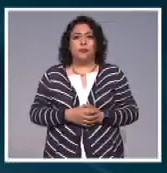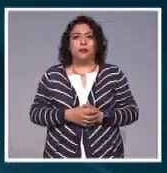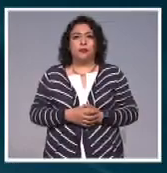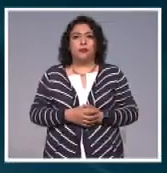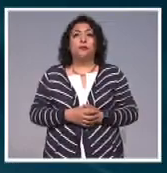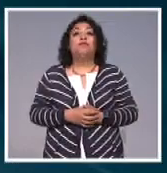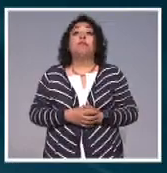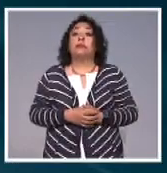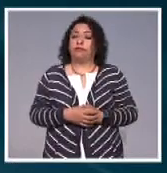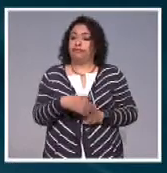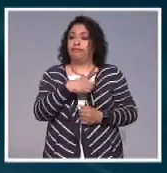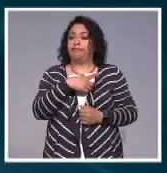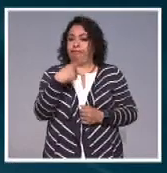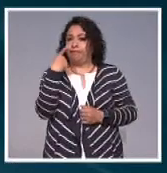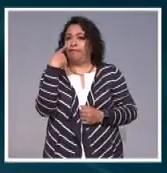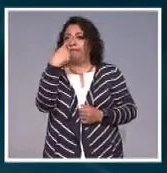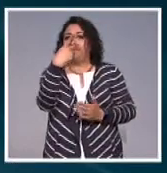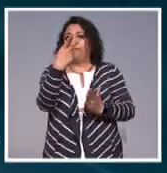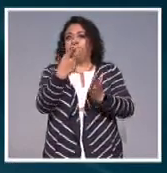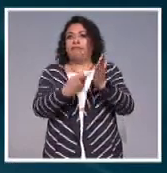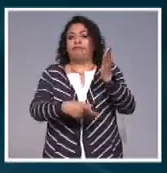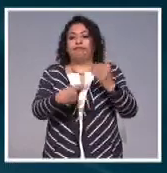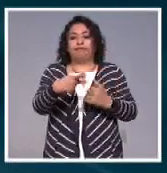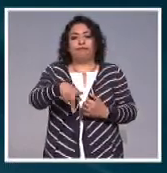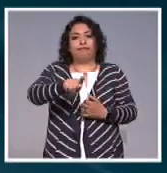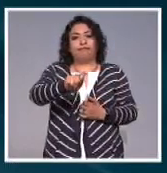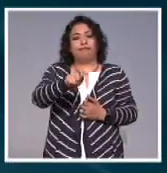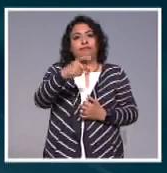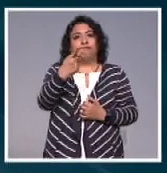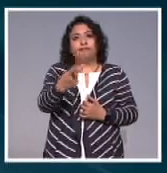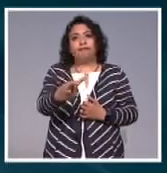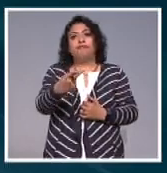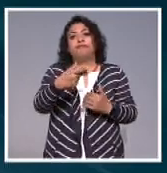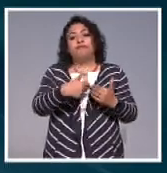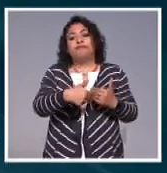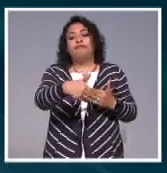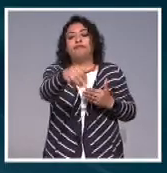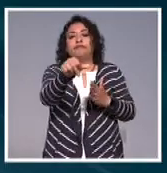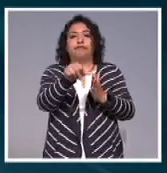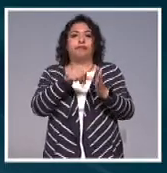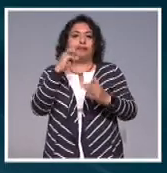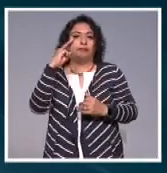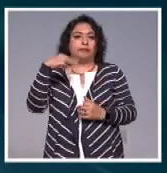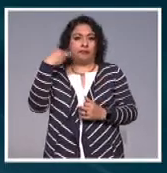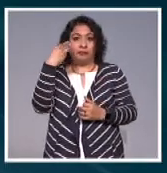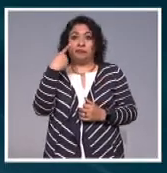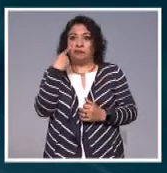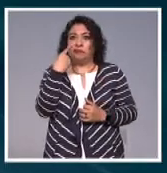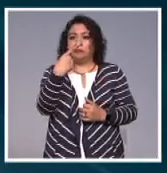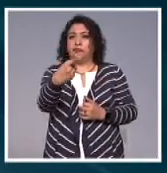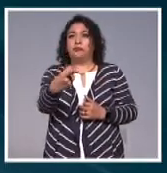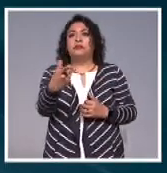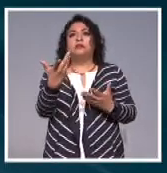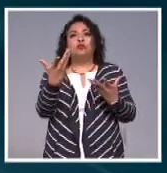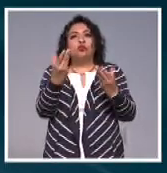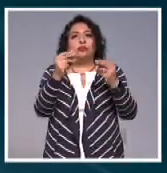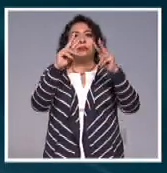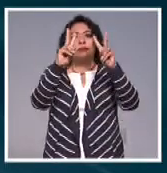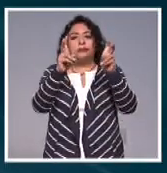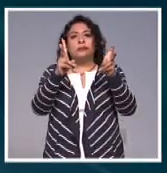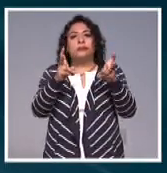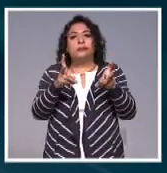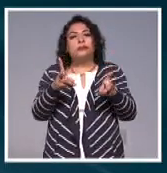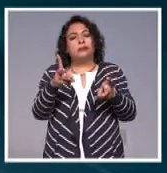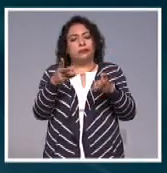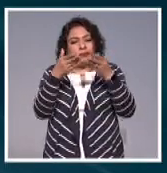no es nueva. Imperdible la programación de Canal 22 a lo largo de este mes de marzo, no se la pierdan. Muchos contenidos